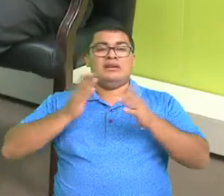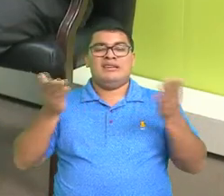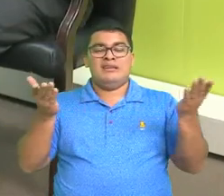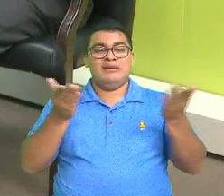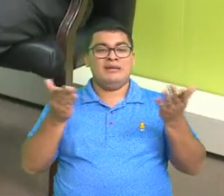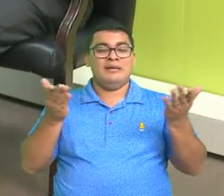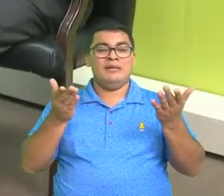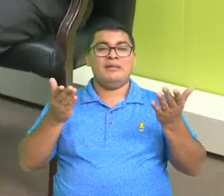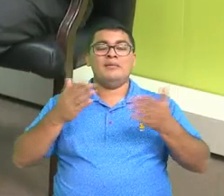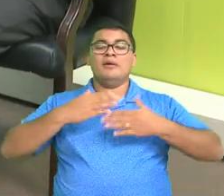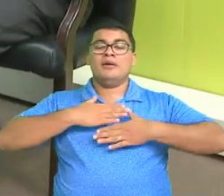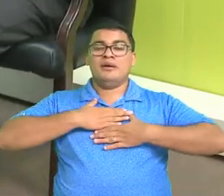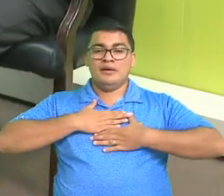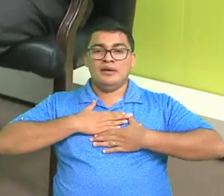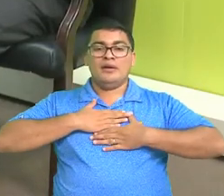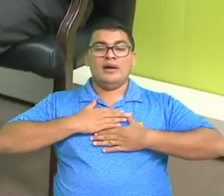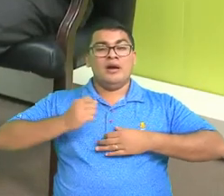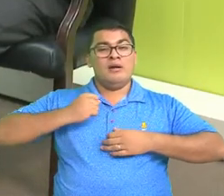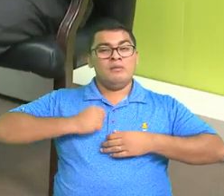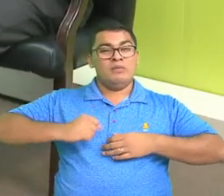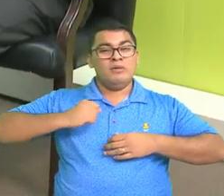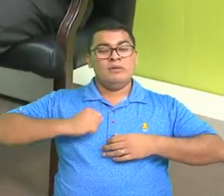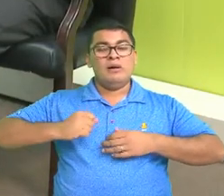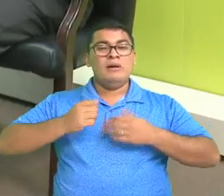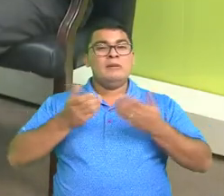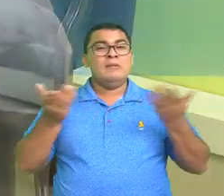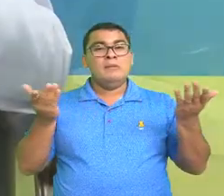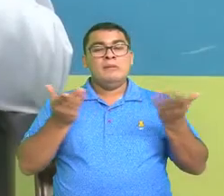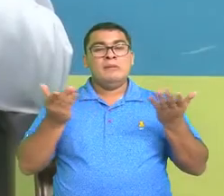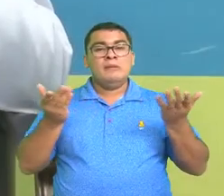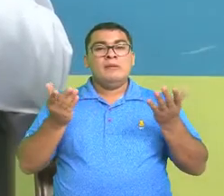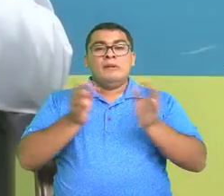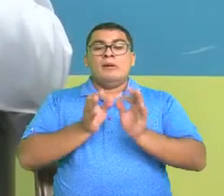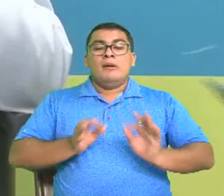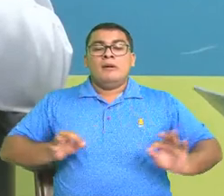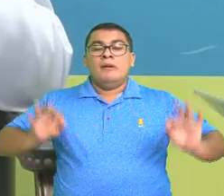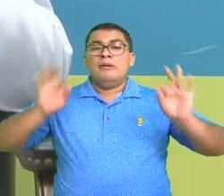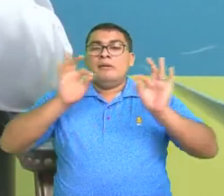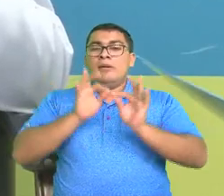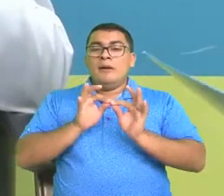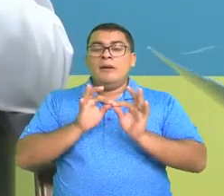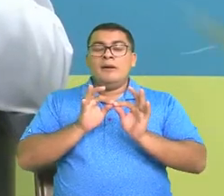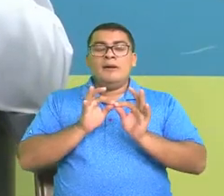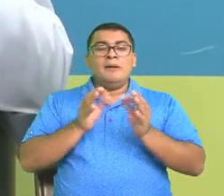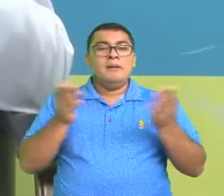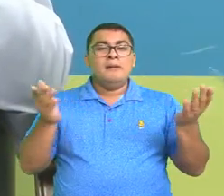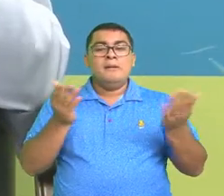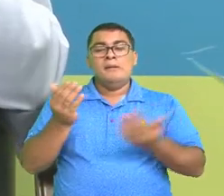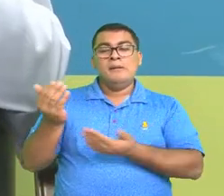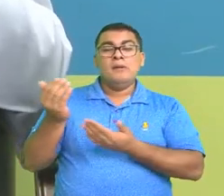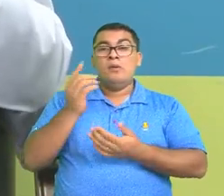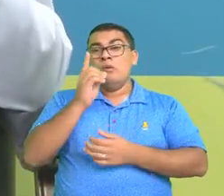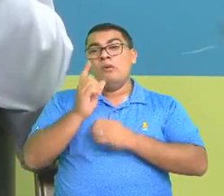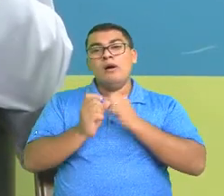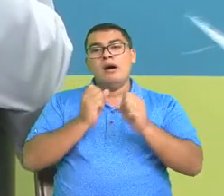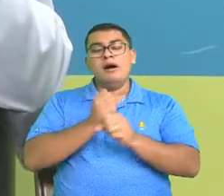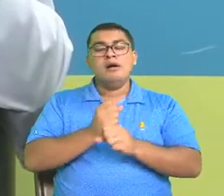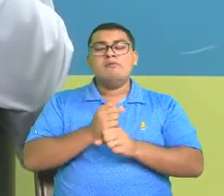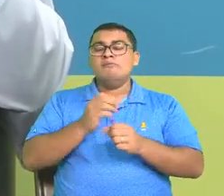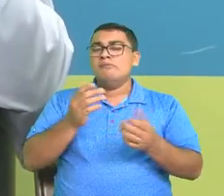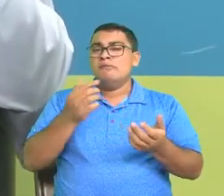meningitis, neumonía, diarrea. Se disminuye importantemente la incidencia en los niños menores de un año.